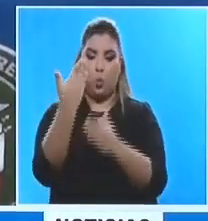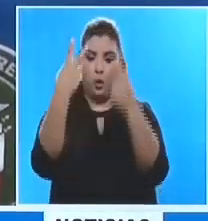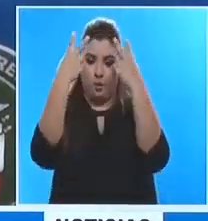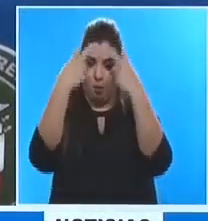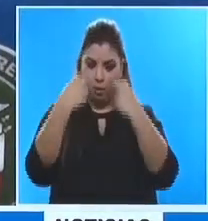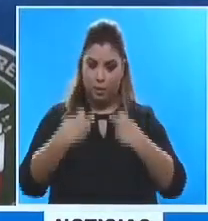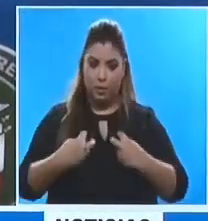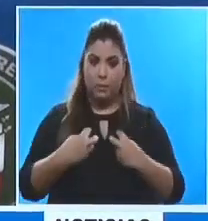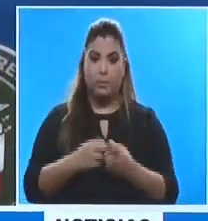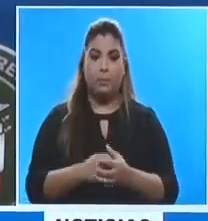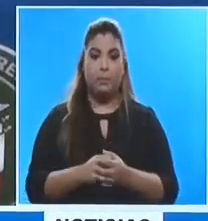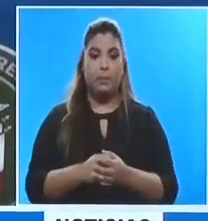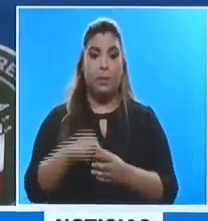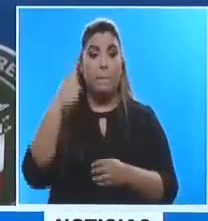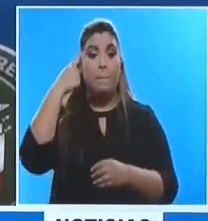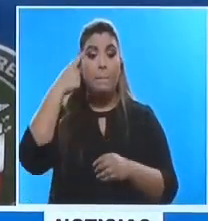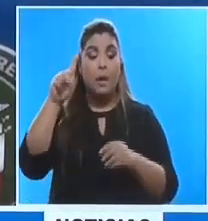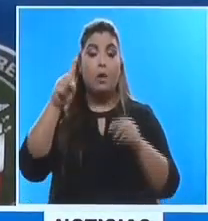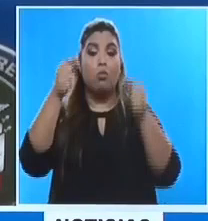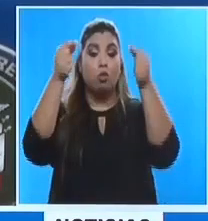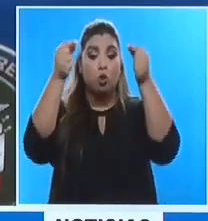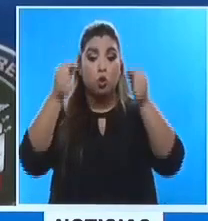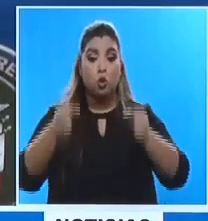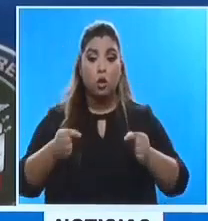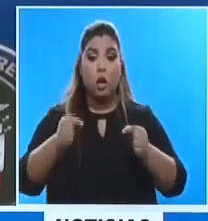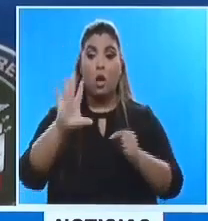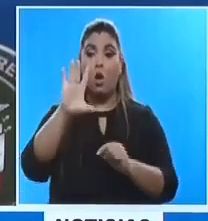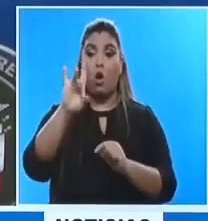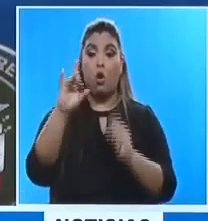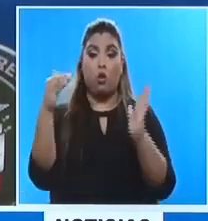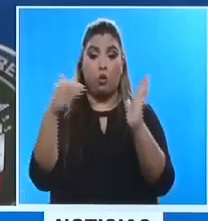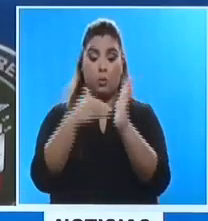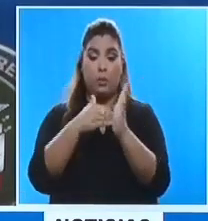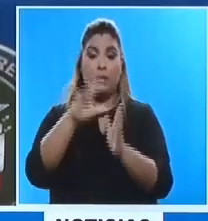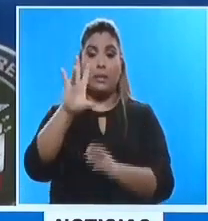pruebas, para un total de